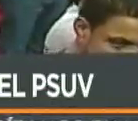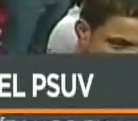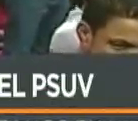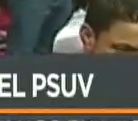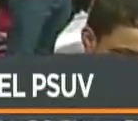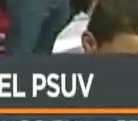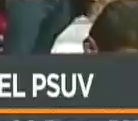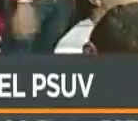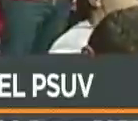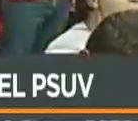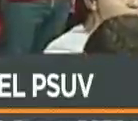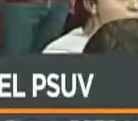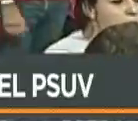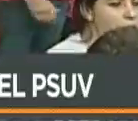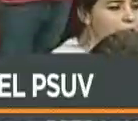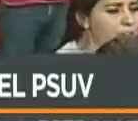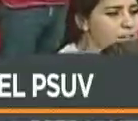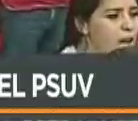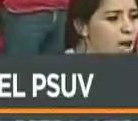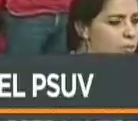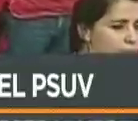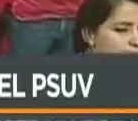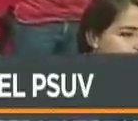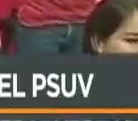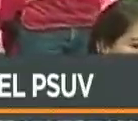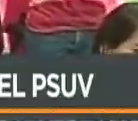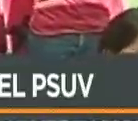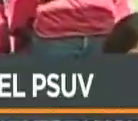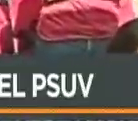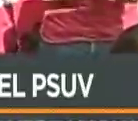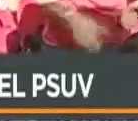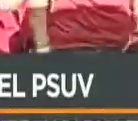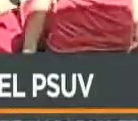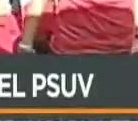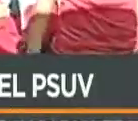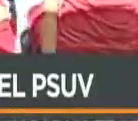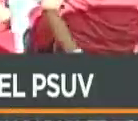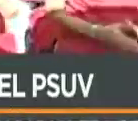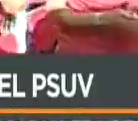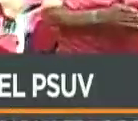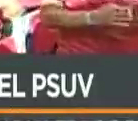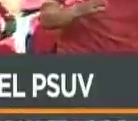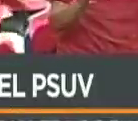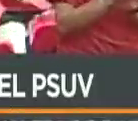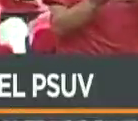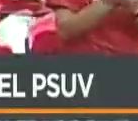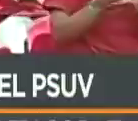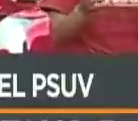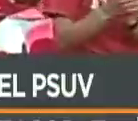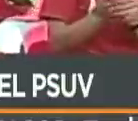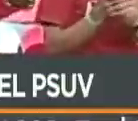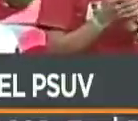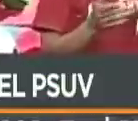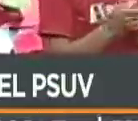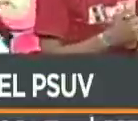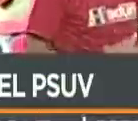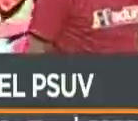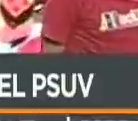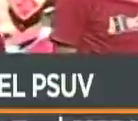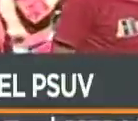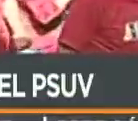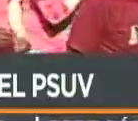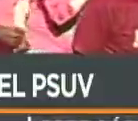es alcanzar 5 millones de ciudadanos también participando en esta jornada